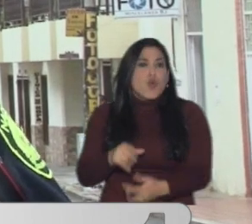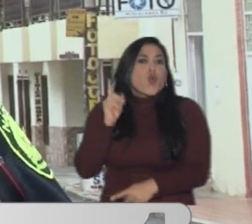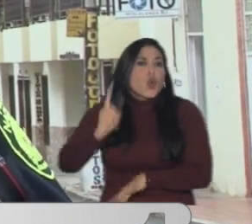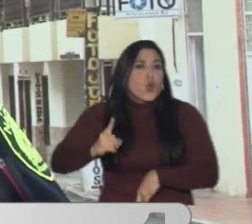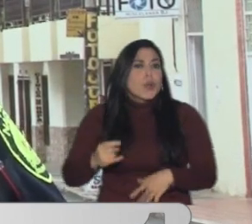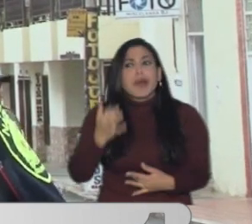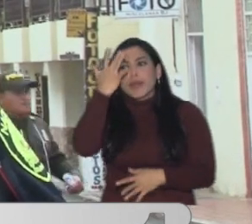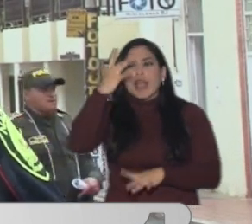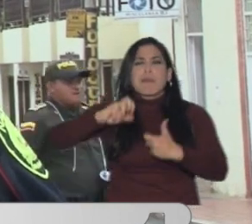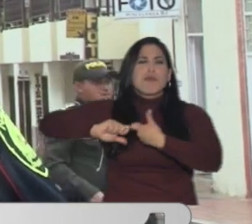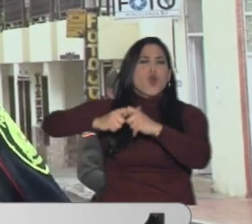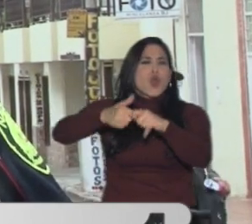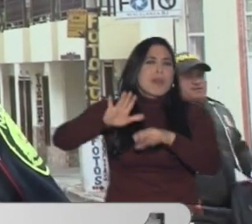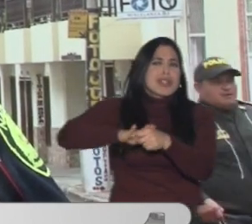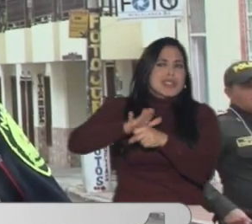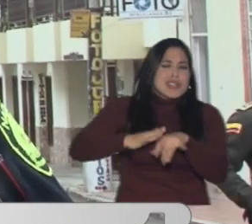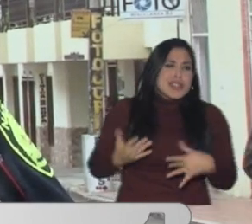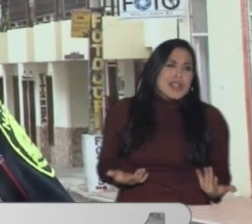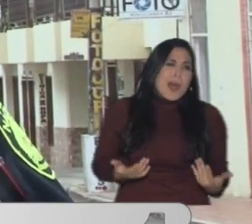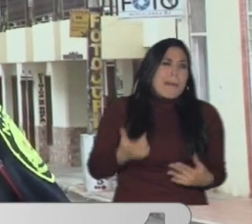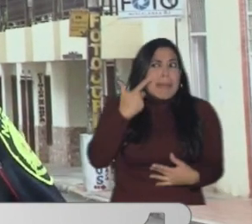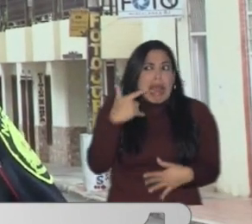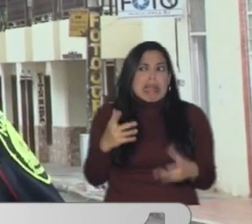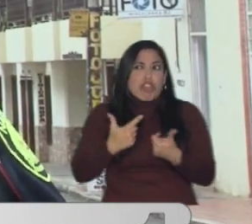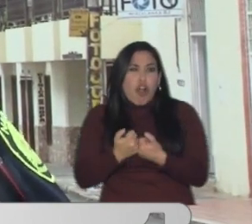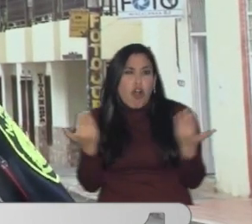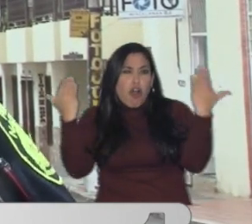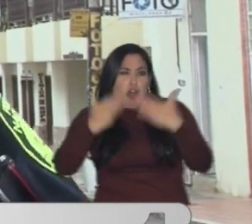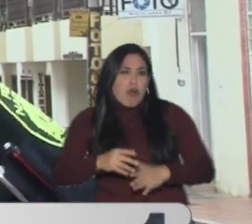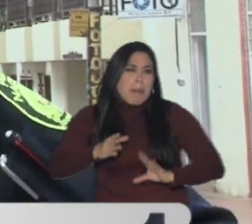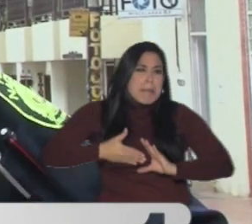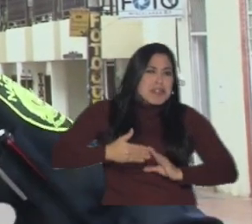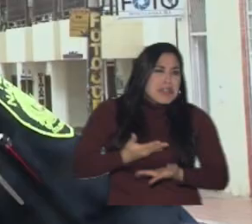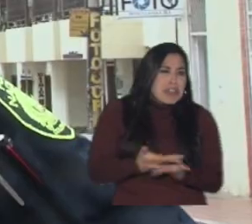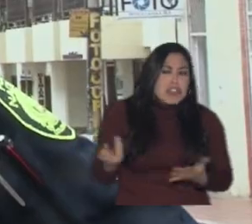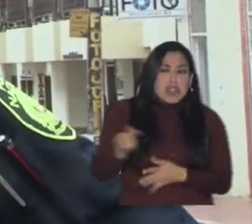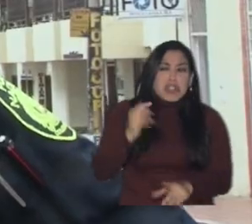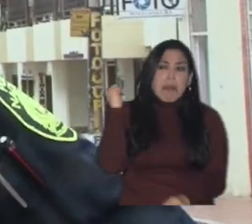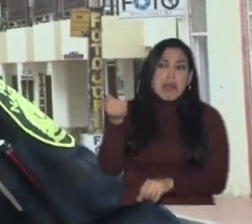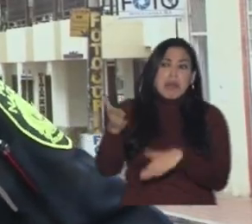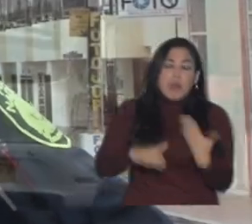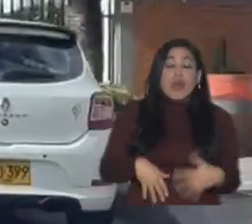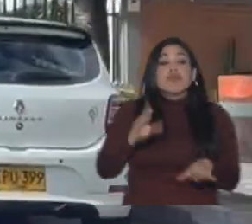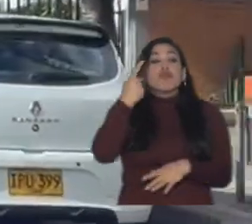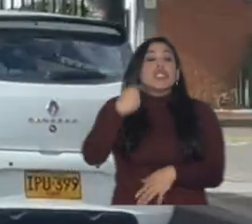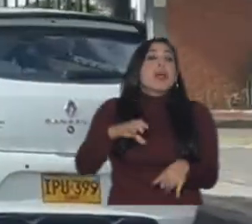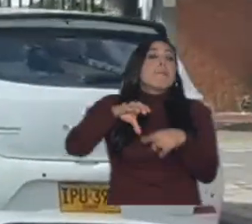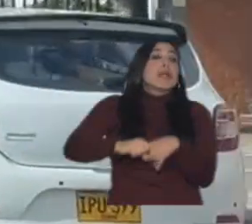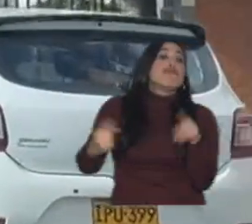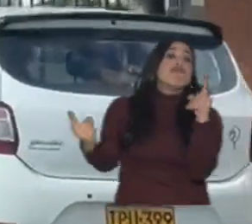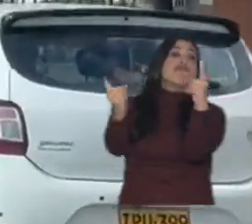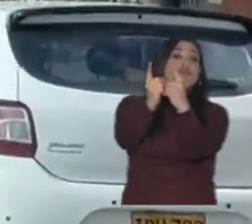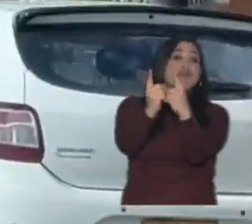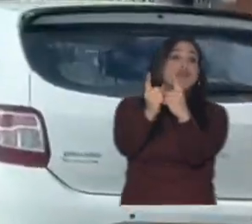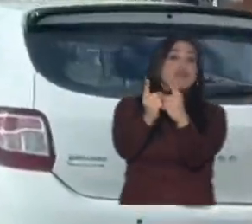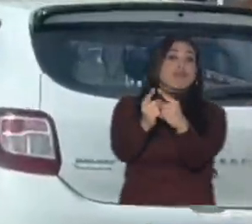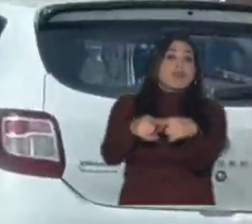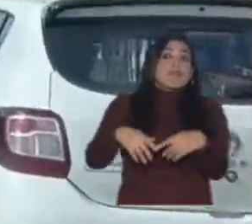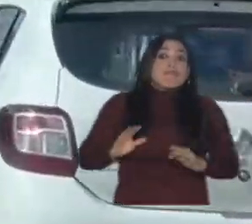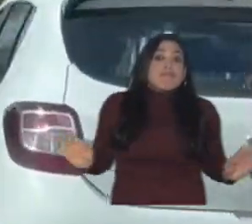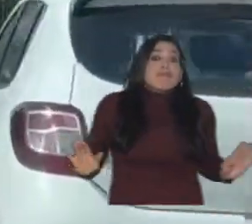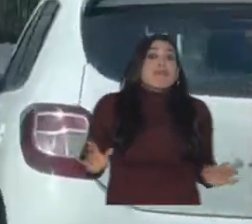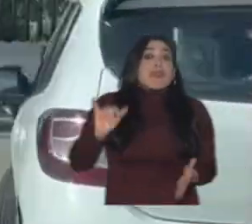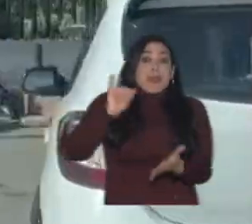al parecer, por algunos problemas, tal vez pasionales, personales, llegan a un encuentro visual y